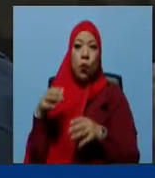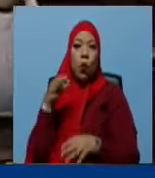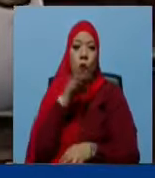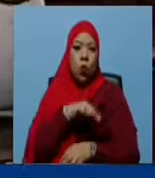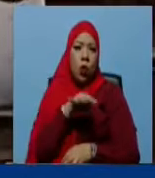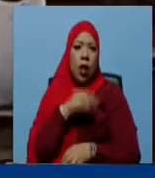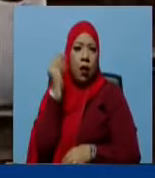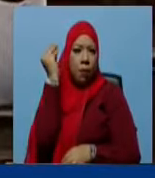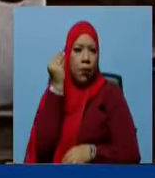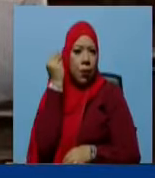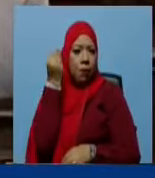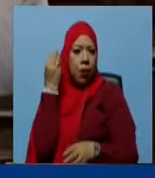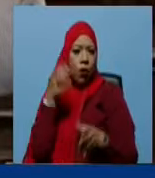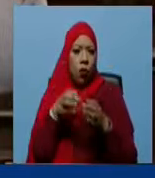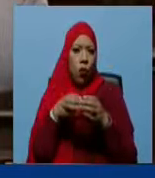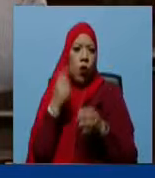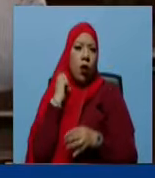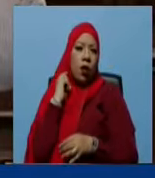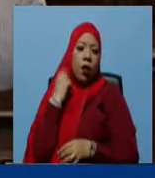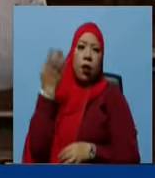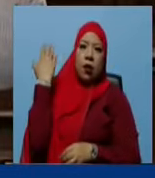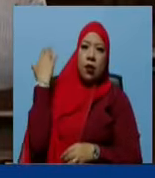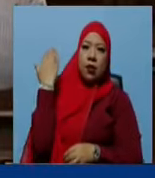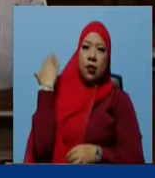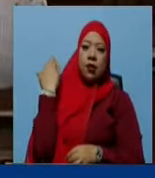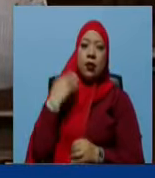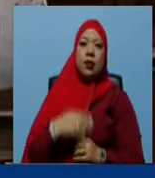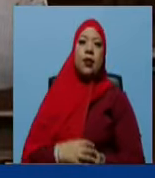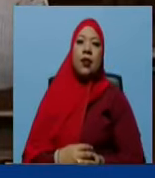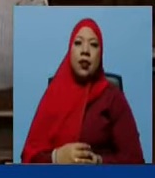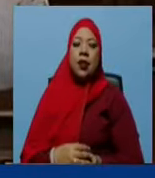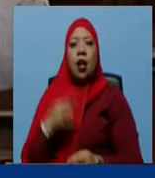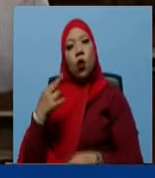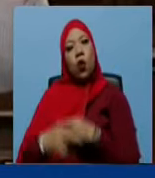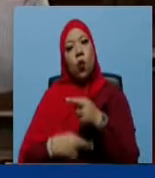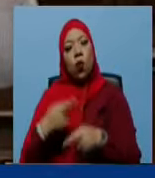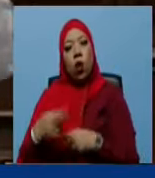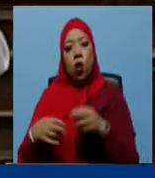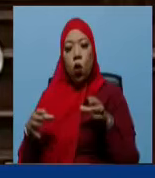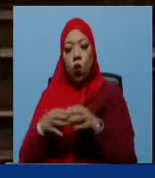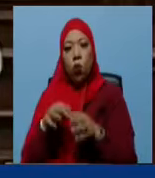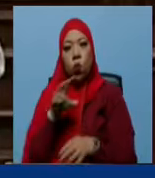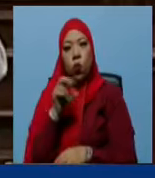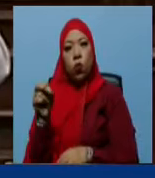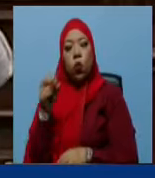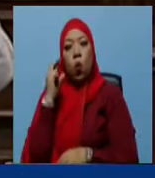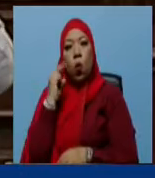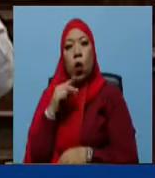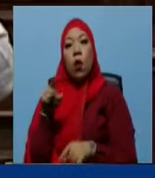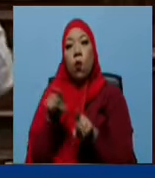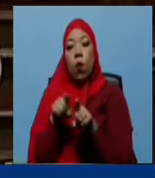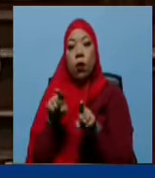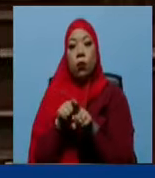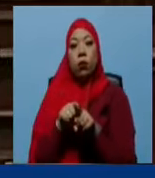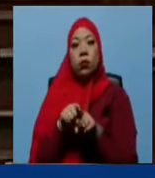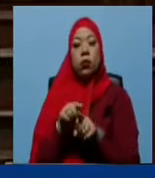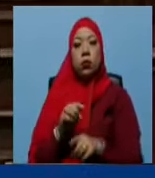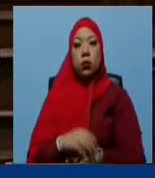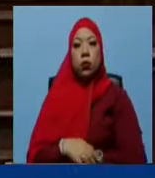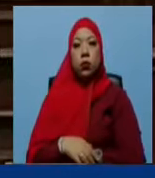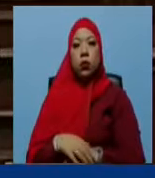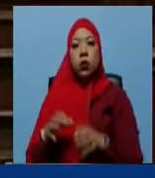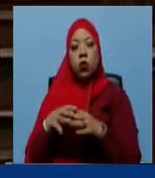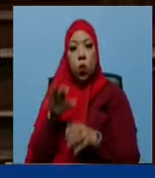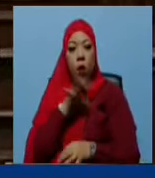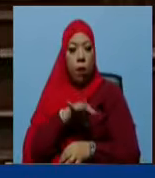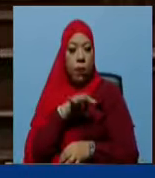También Adán es cofundador del Movimiento Bolivariano Revolucionario 200, pudiéramos decir, del ala ideológica